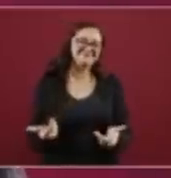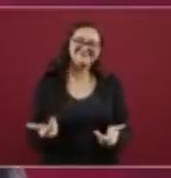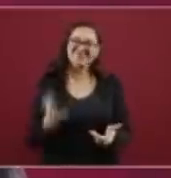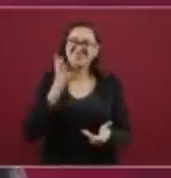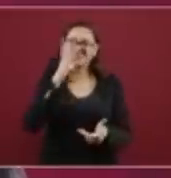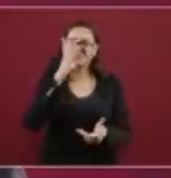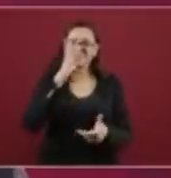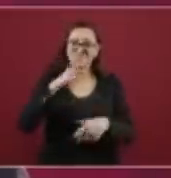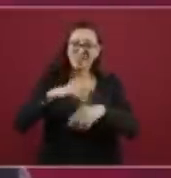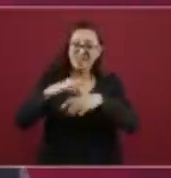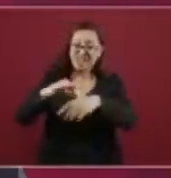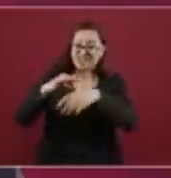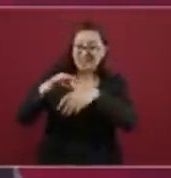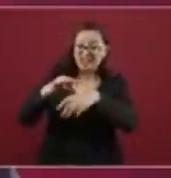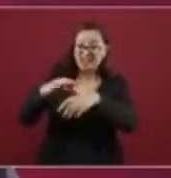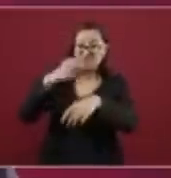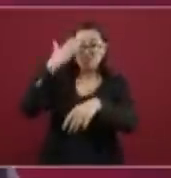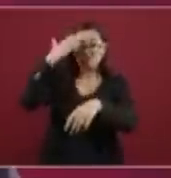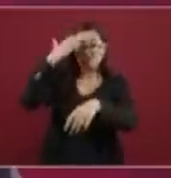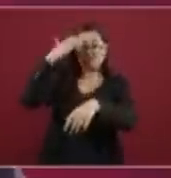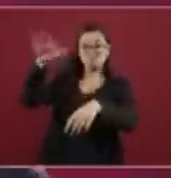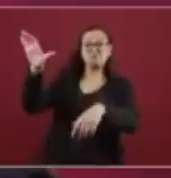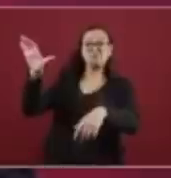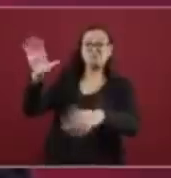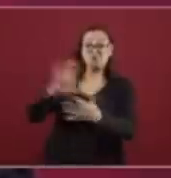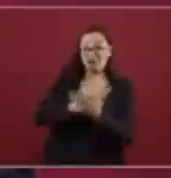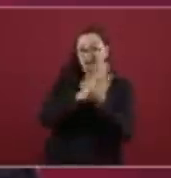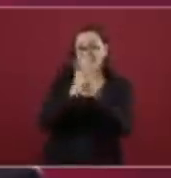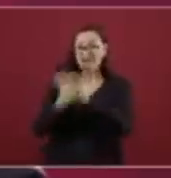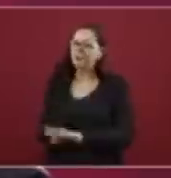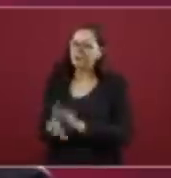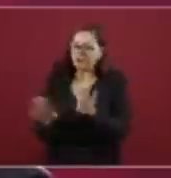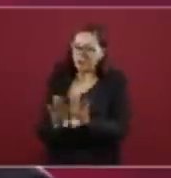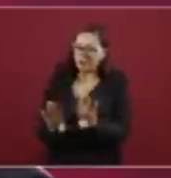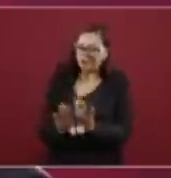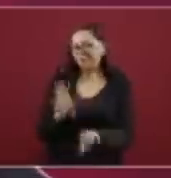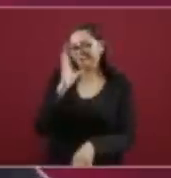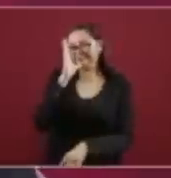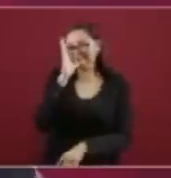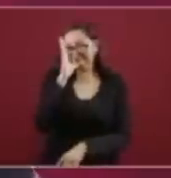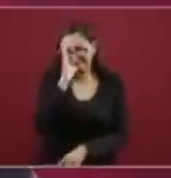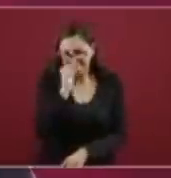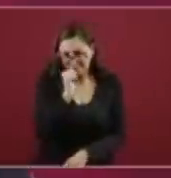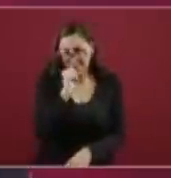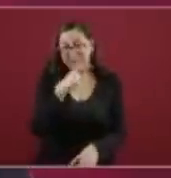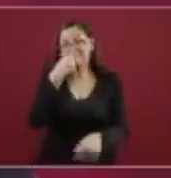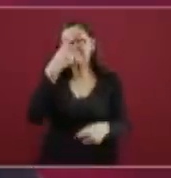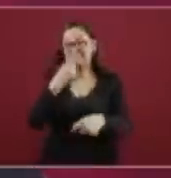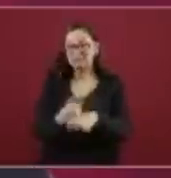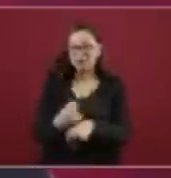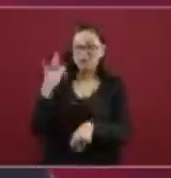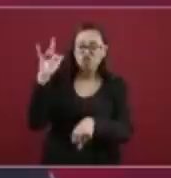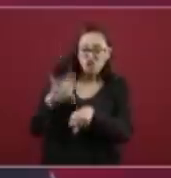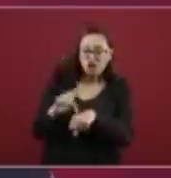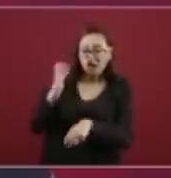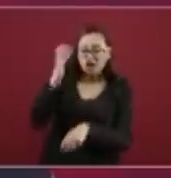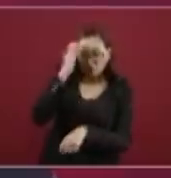transformar una realidad que no se conoce. Entonces, queremos conocer bien